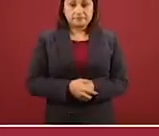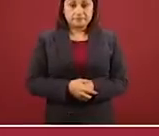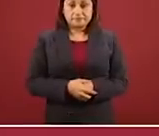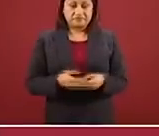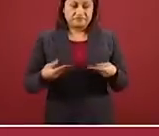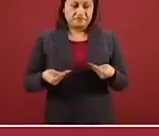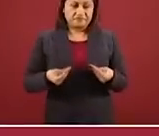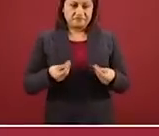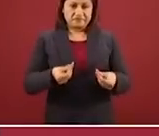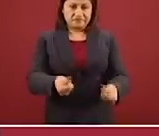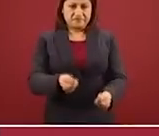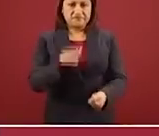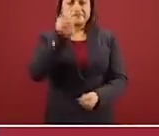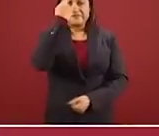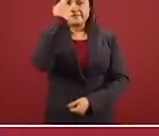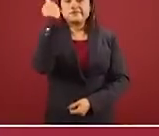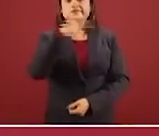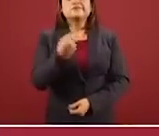gastarse en eso,